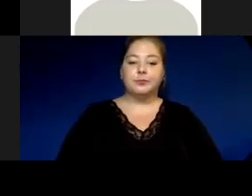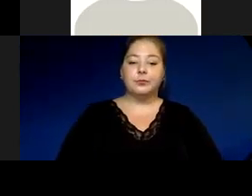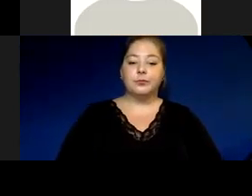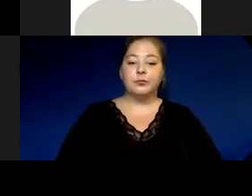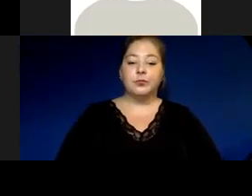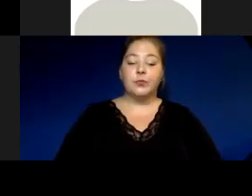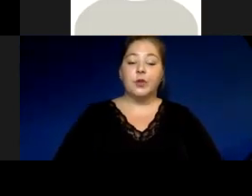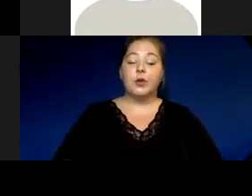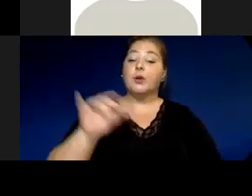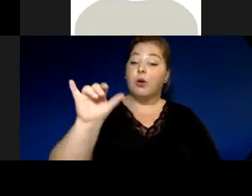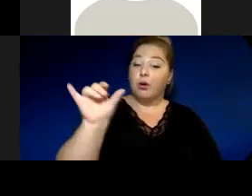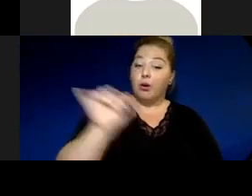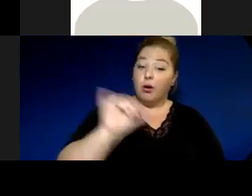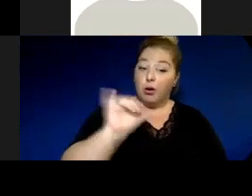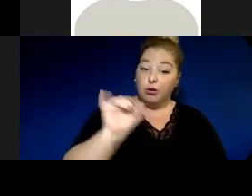Y claro,